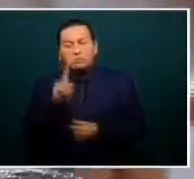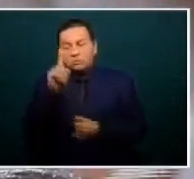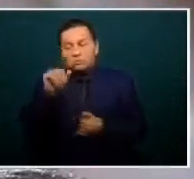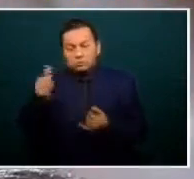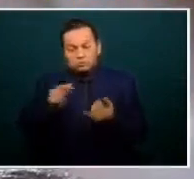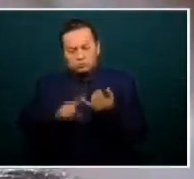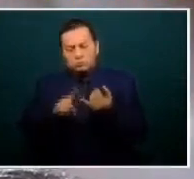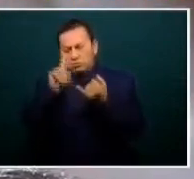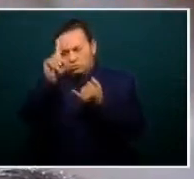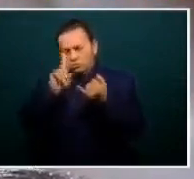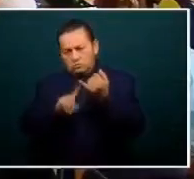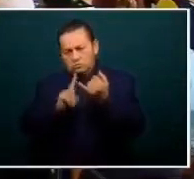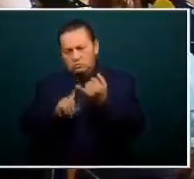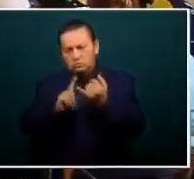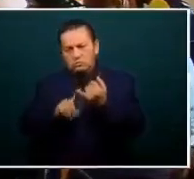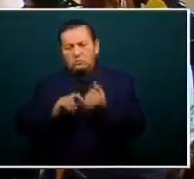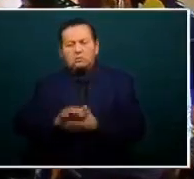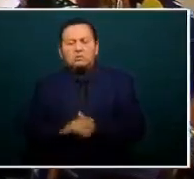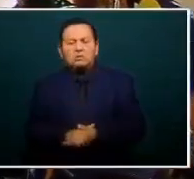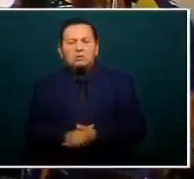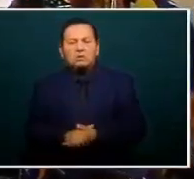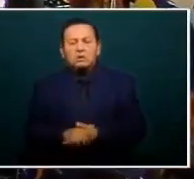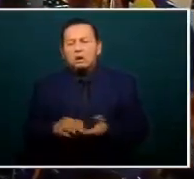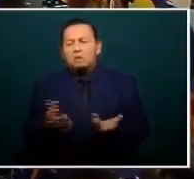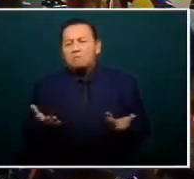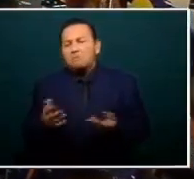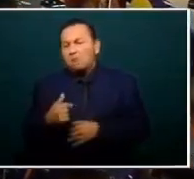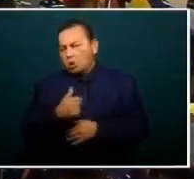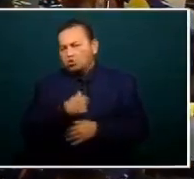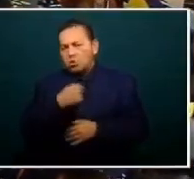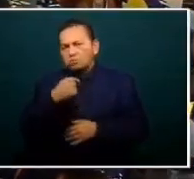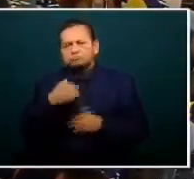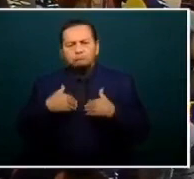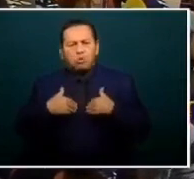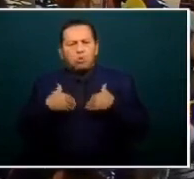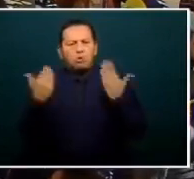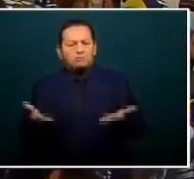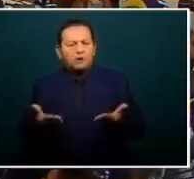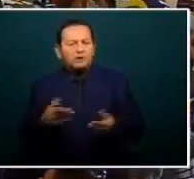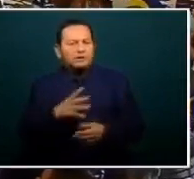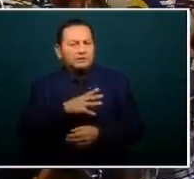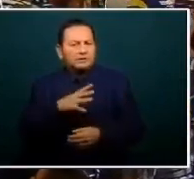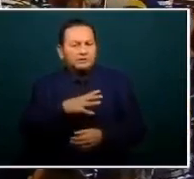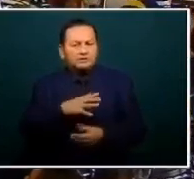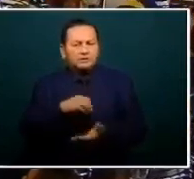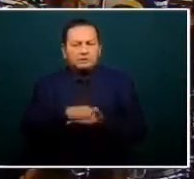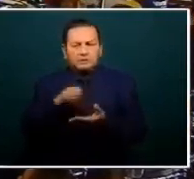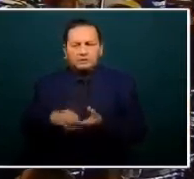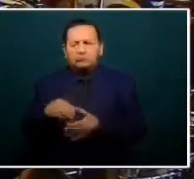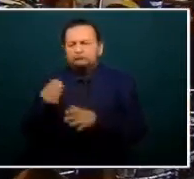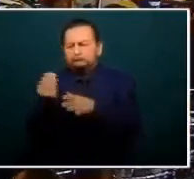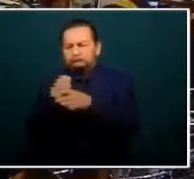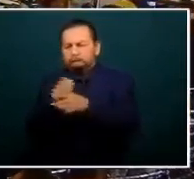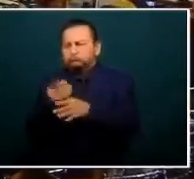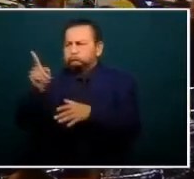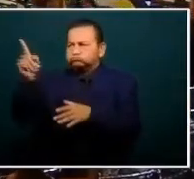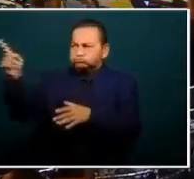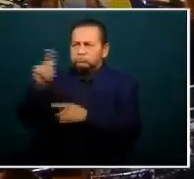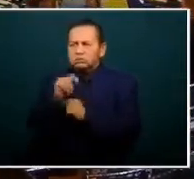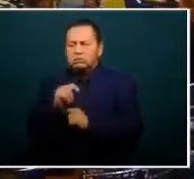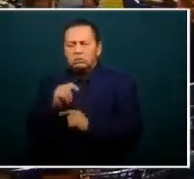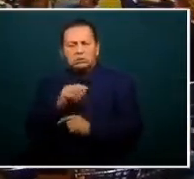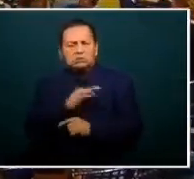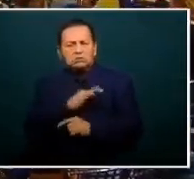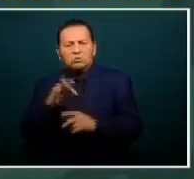ve- actually cómo an ve esto? advancement in the communication, Yo tengo confianza since we have seen what en que Trump has se been va a saying? llegar a un acuerdo I do